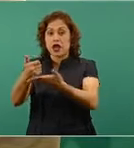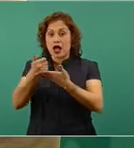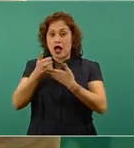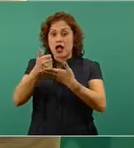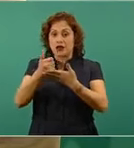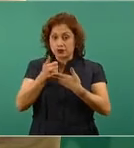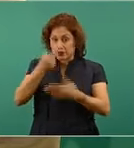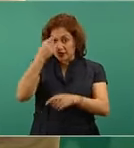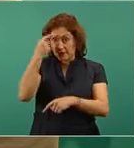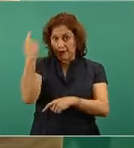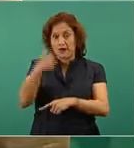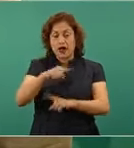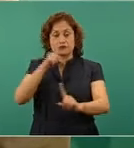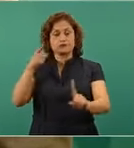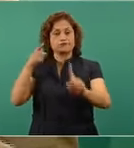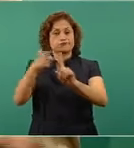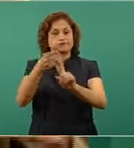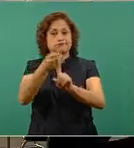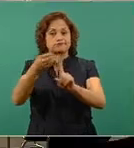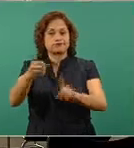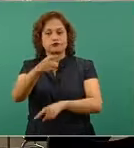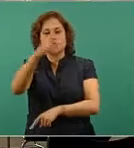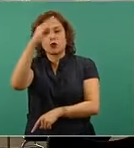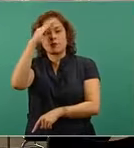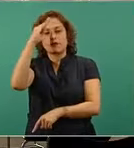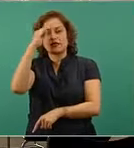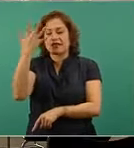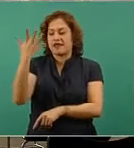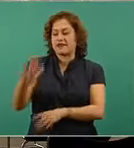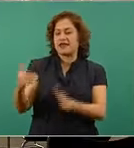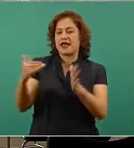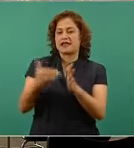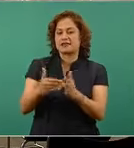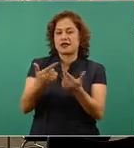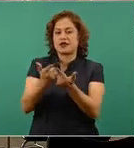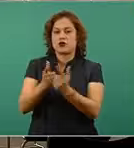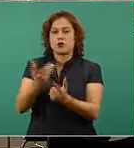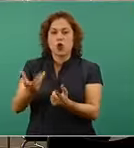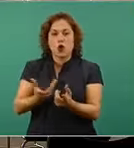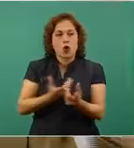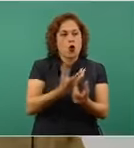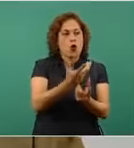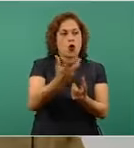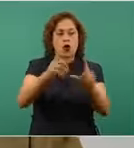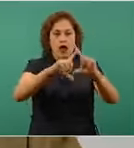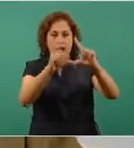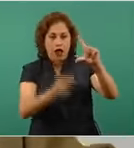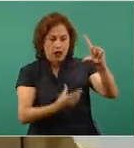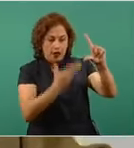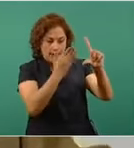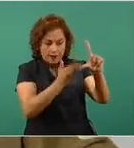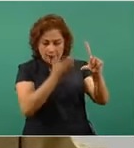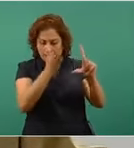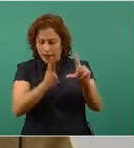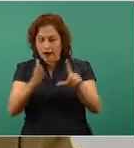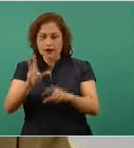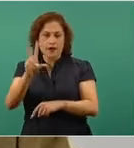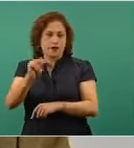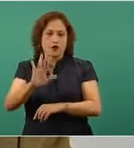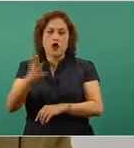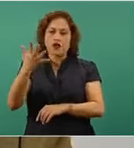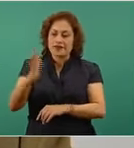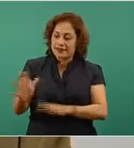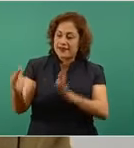no nos quedemos con el concepto de que son las 10,000 brigadas que se van moviendo por todo el país, sino son 10,000 brigadas que se